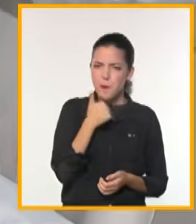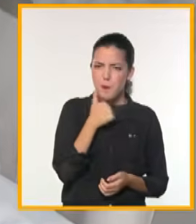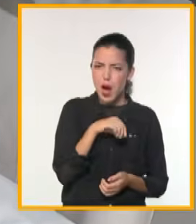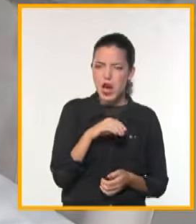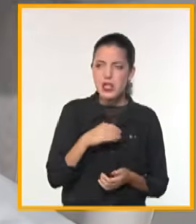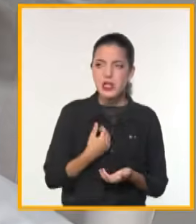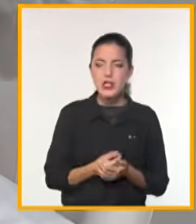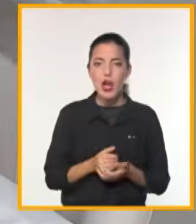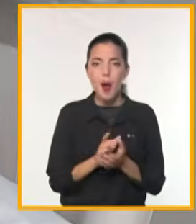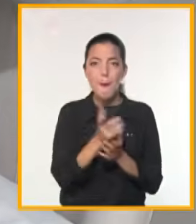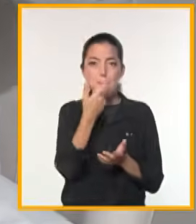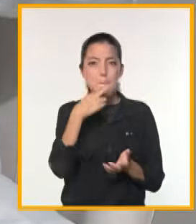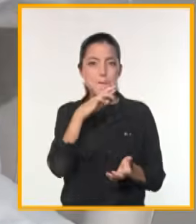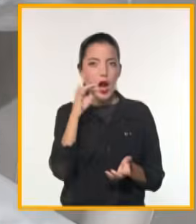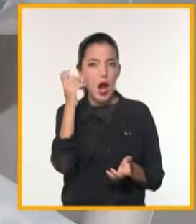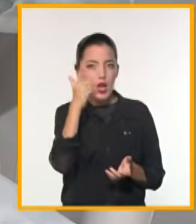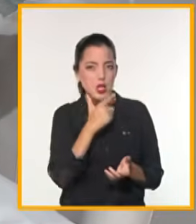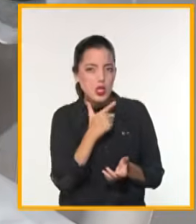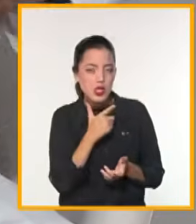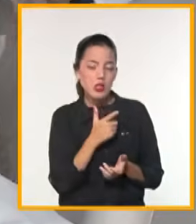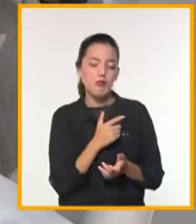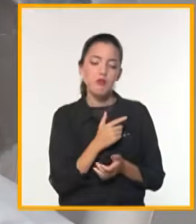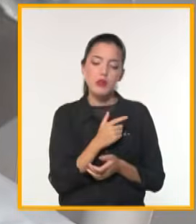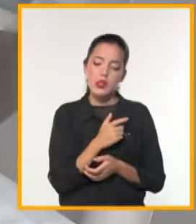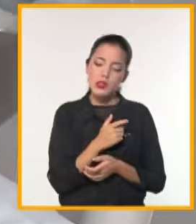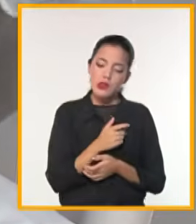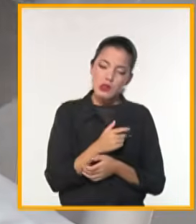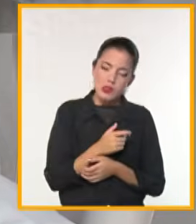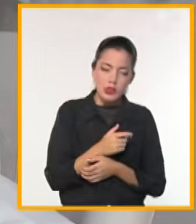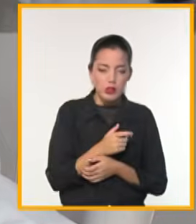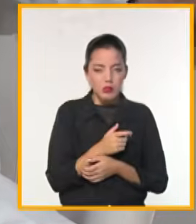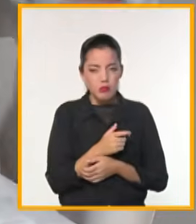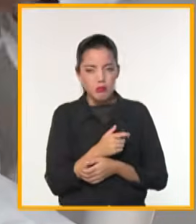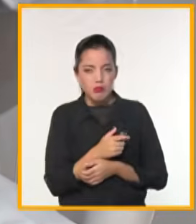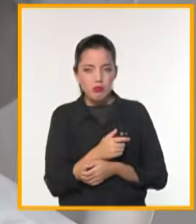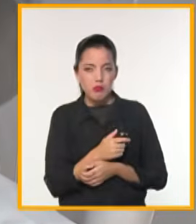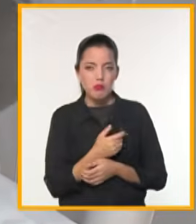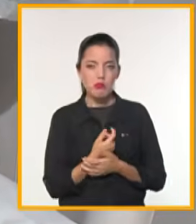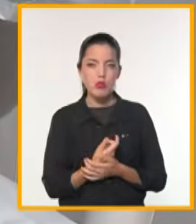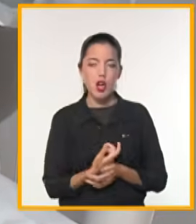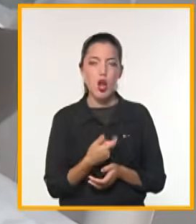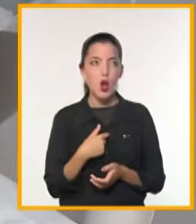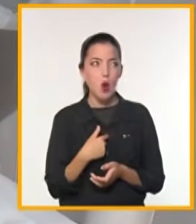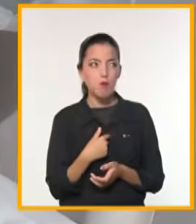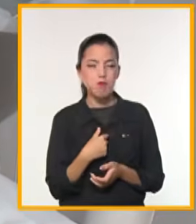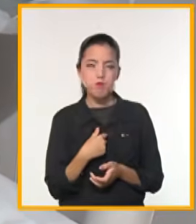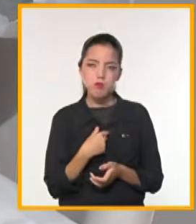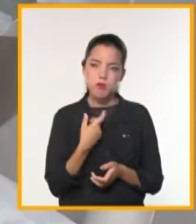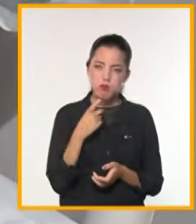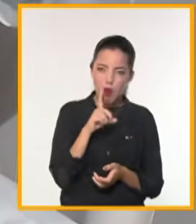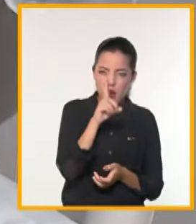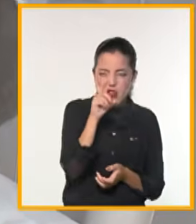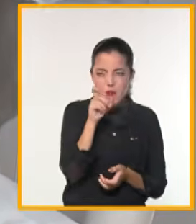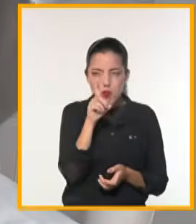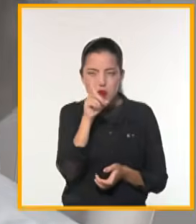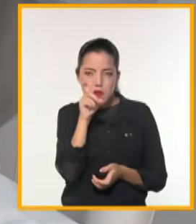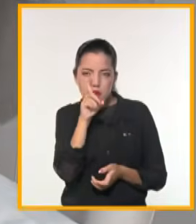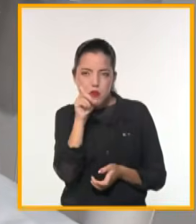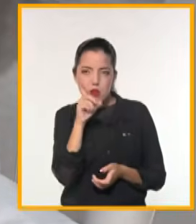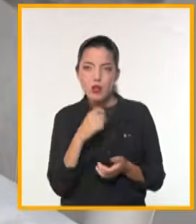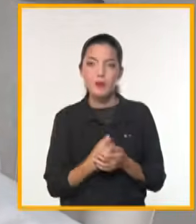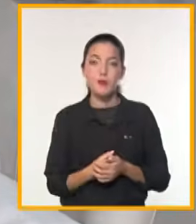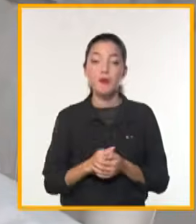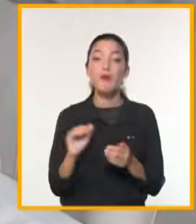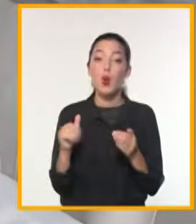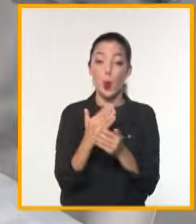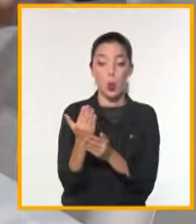cuantos años más, ya habían pasado 20 años. Digo, no puede ser. Y yo veía aquello. Y un buen día, con un compañero que me dice que